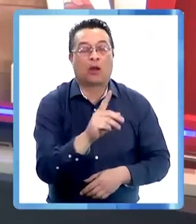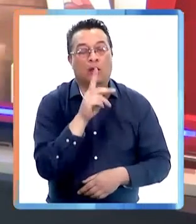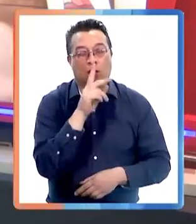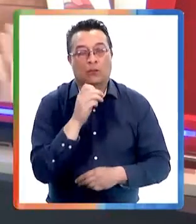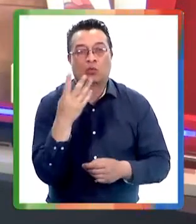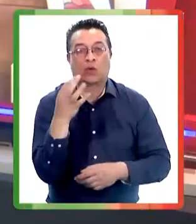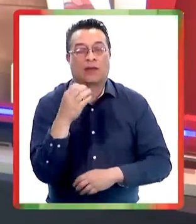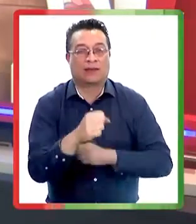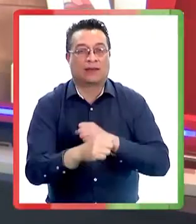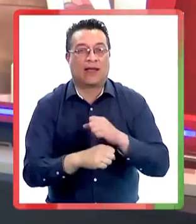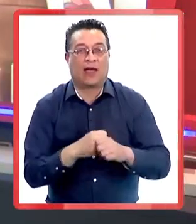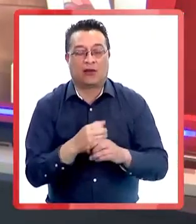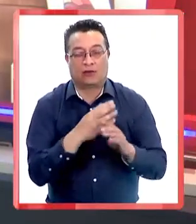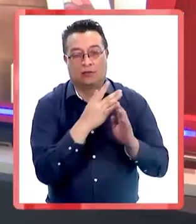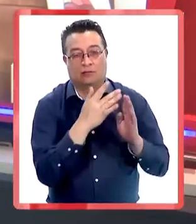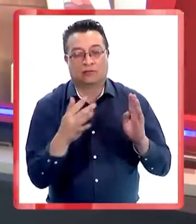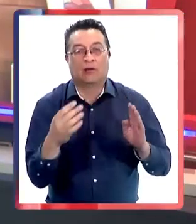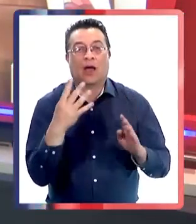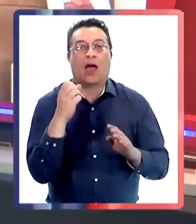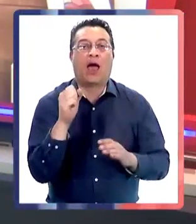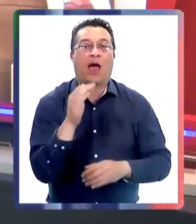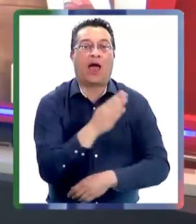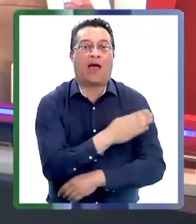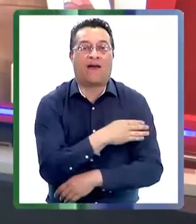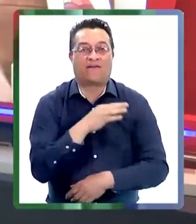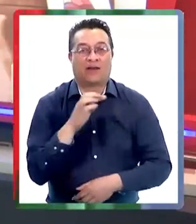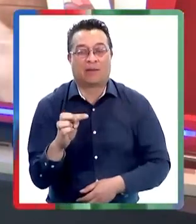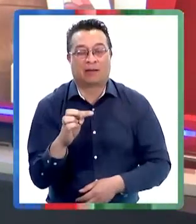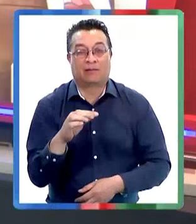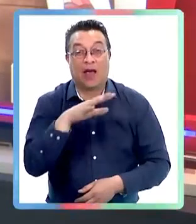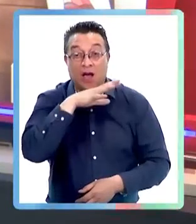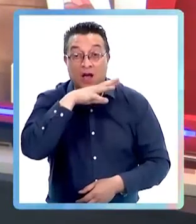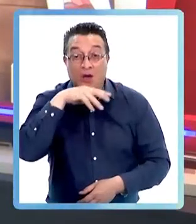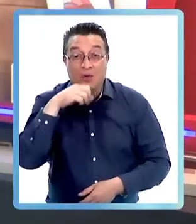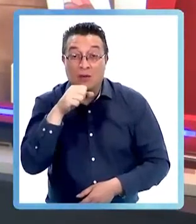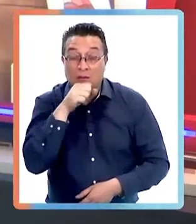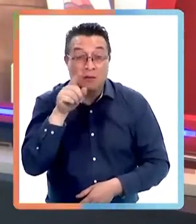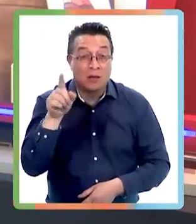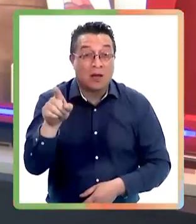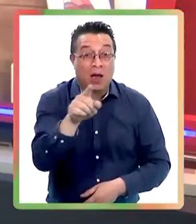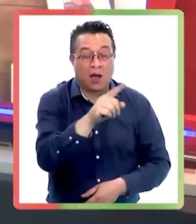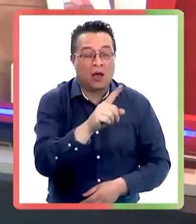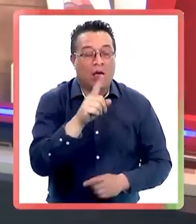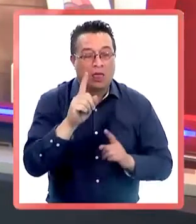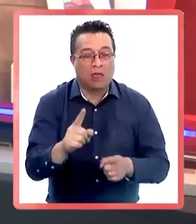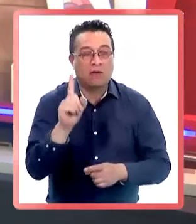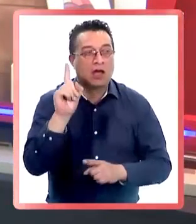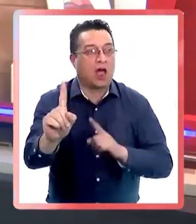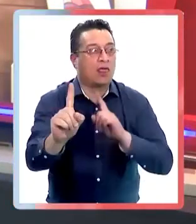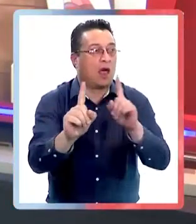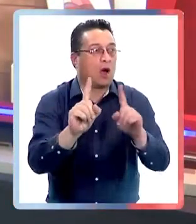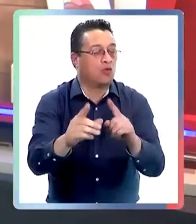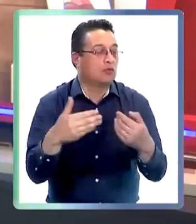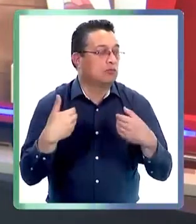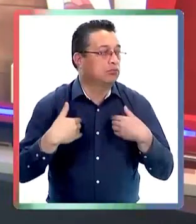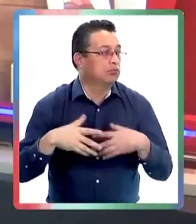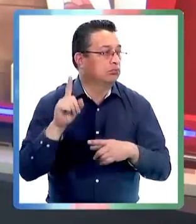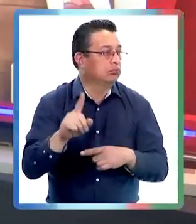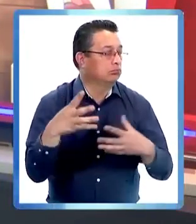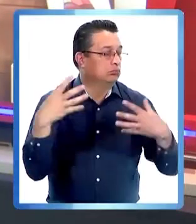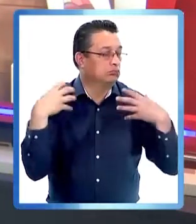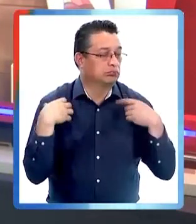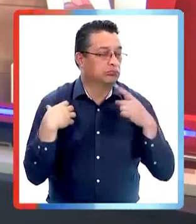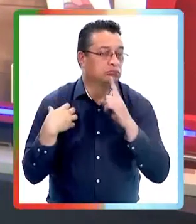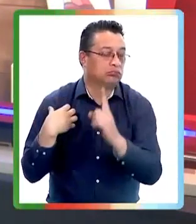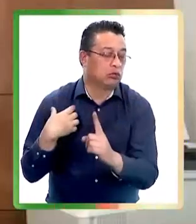han sido estos 40 años a través de la AFP, ¿no? Donde cada adulto mayor, en definitiva, ha tenido que rascarse con sus propias uñas y